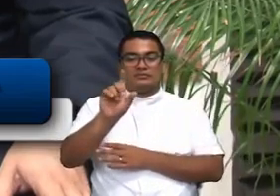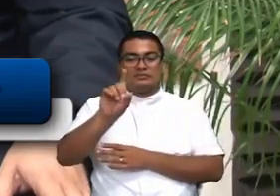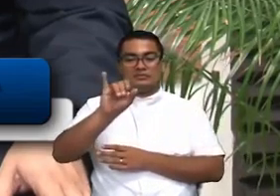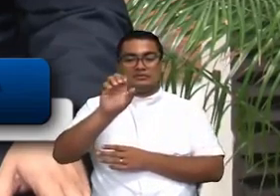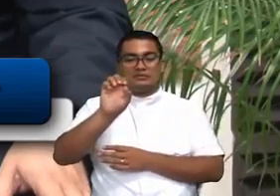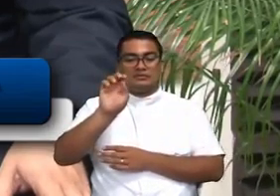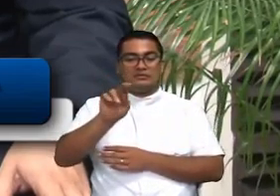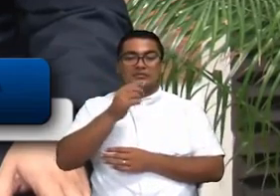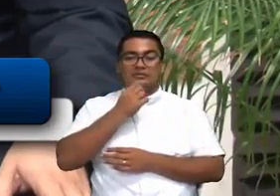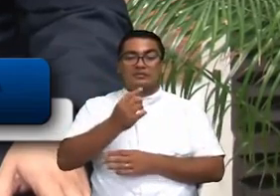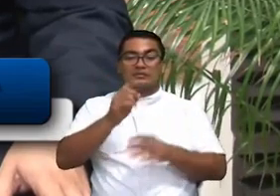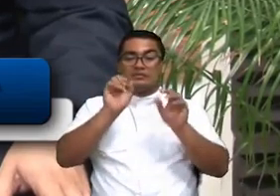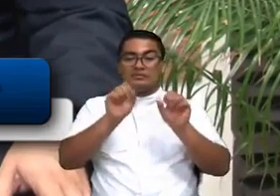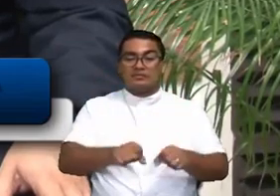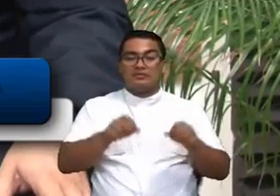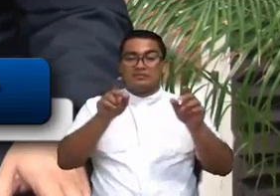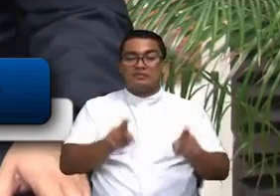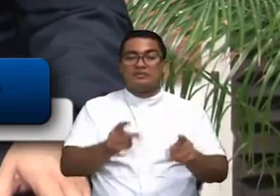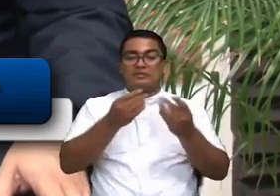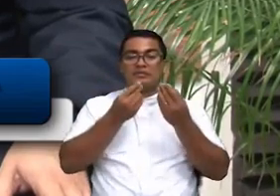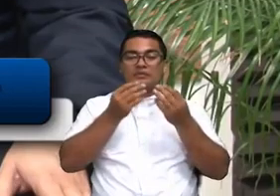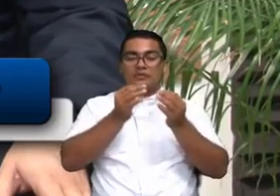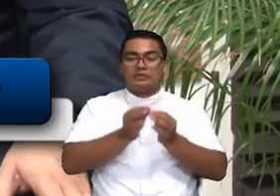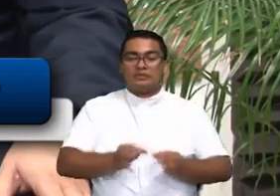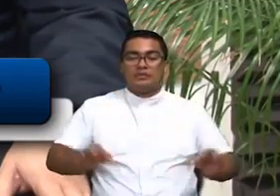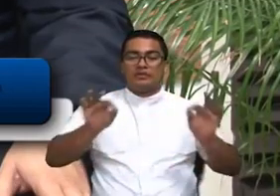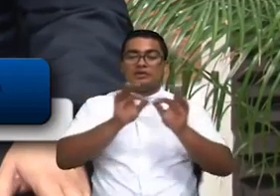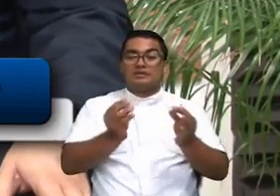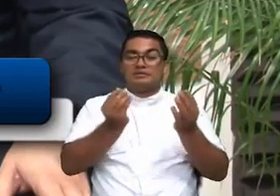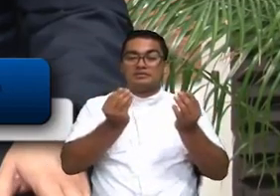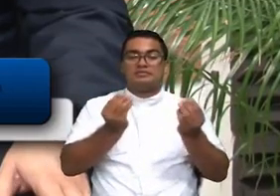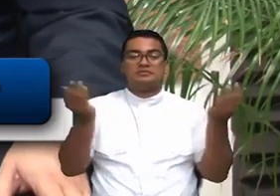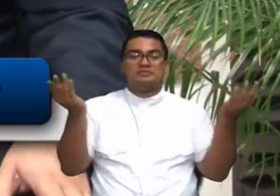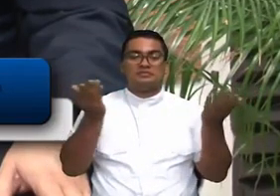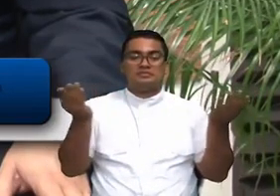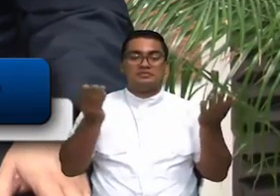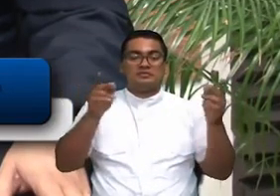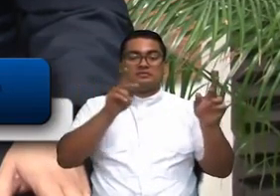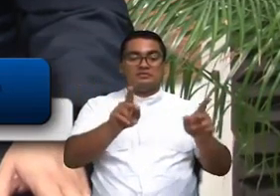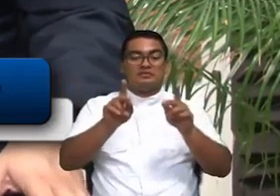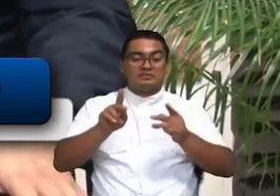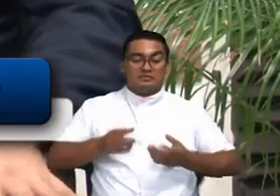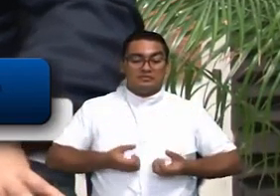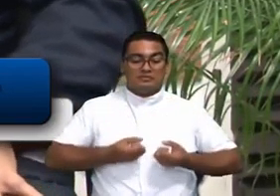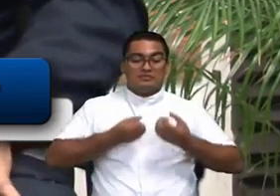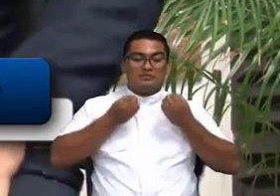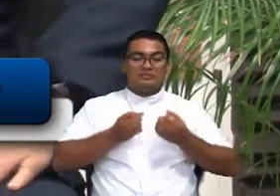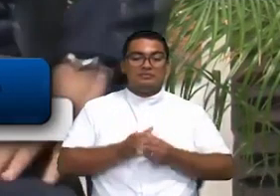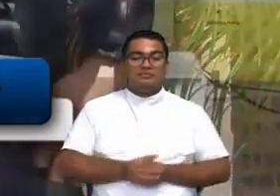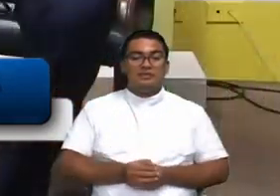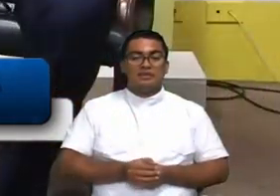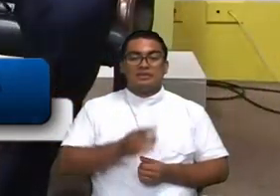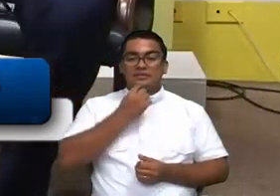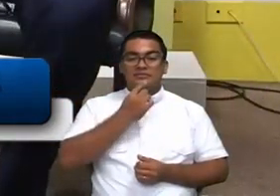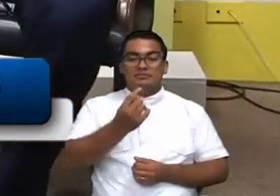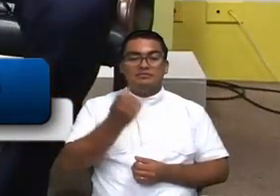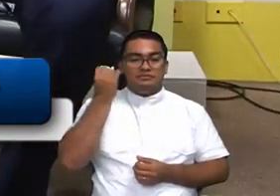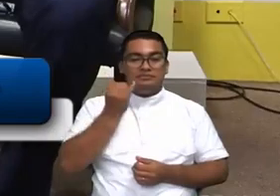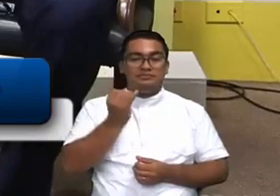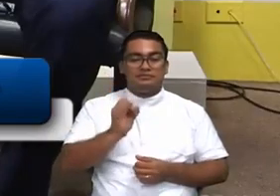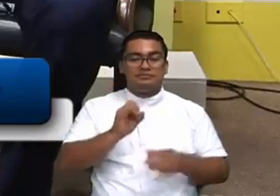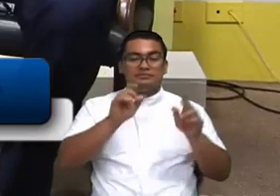que va a llevar el paciente. Eso es muy importante a la hora de tratar a los pacientes oncológicos. Claro, y por ejemplo, los pacientes